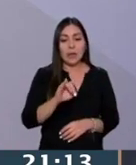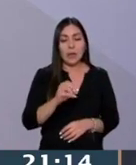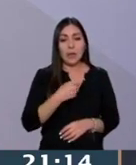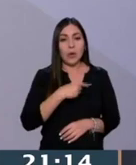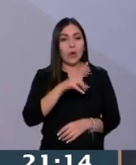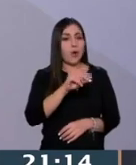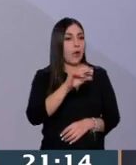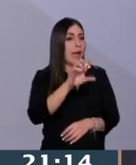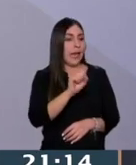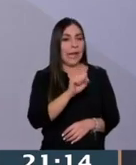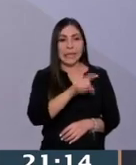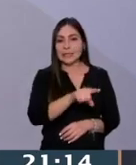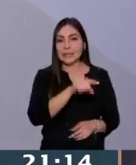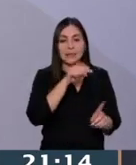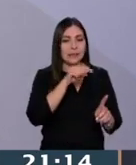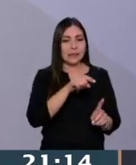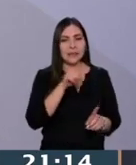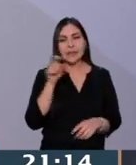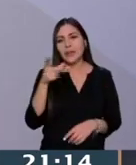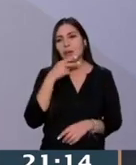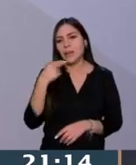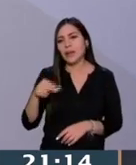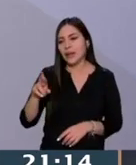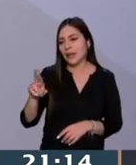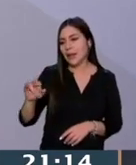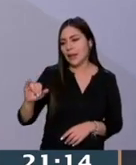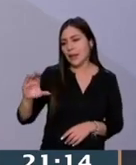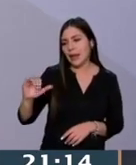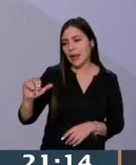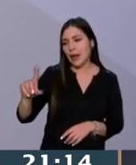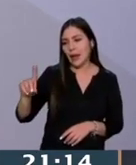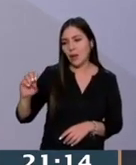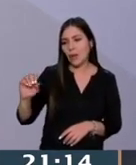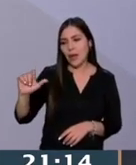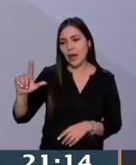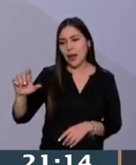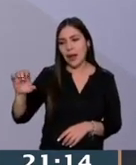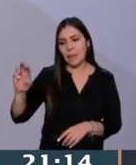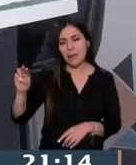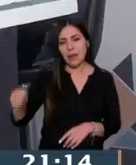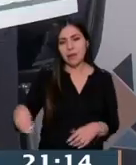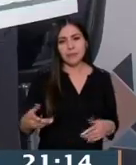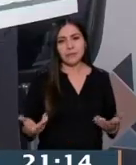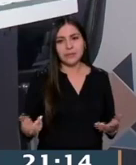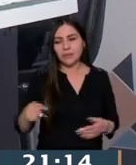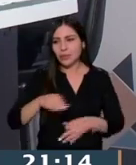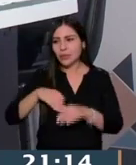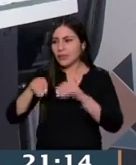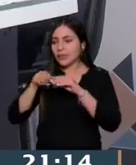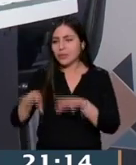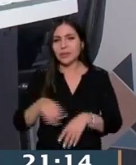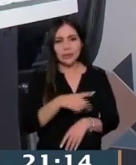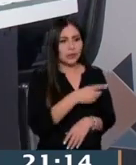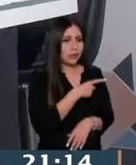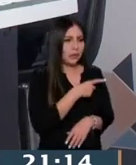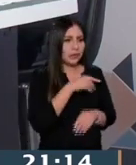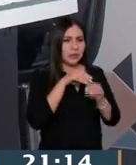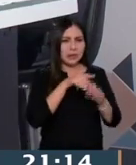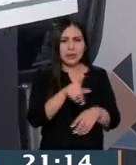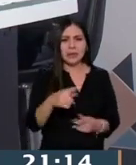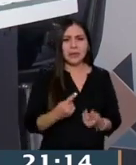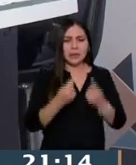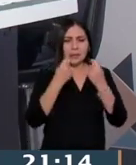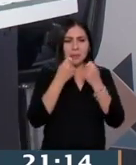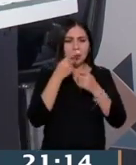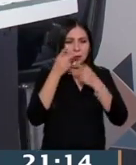Ricardo Alemán. Ya lo exhibimos aquí. No, pues él solito se exhibió, ¿no? Es ya una expresión grosera